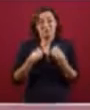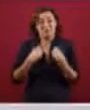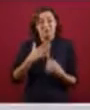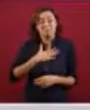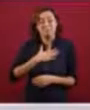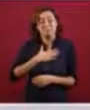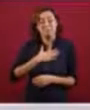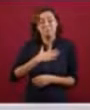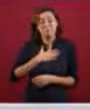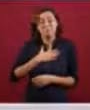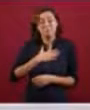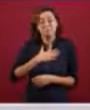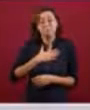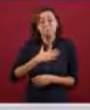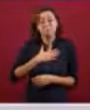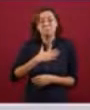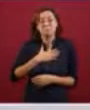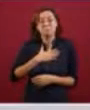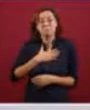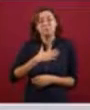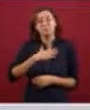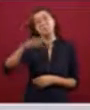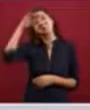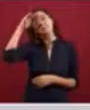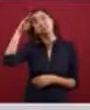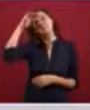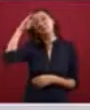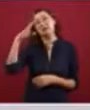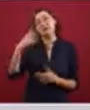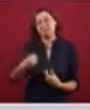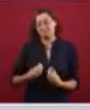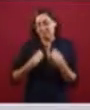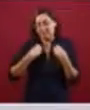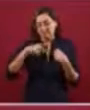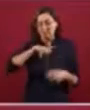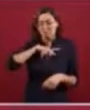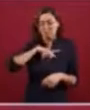manera de pensar y de ser,